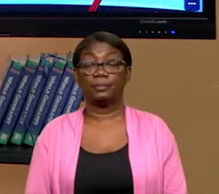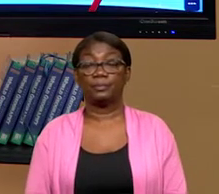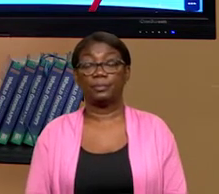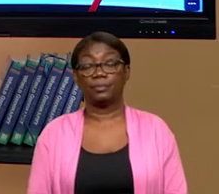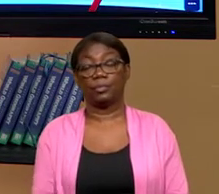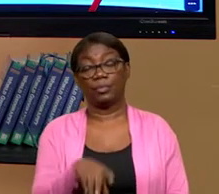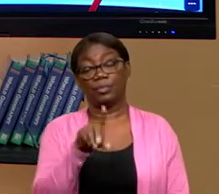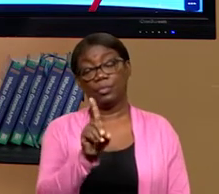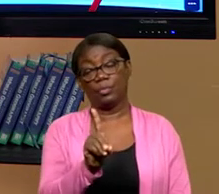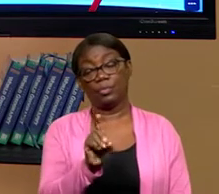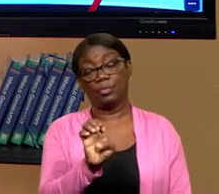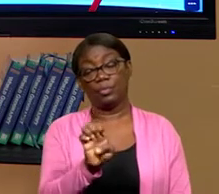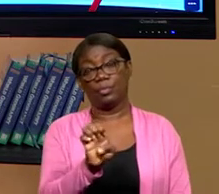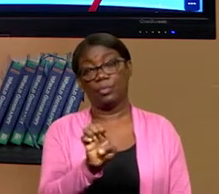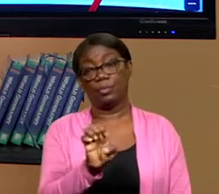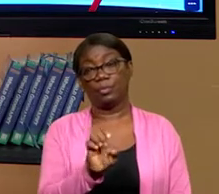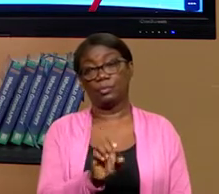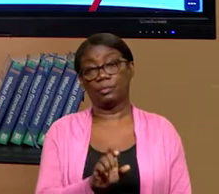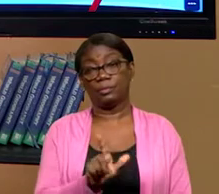de la señal, ¿ok?